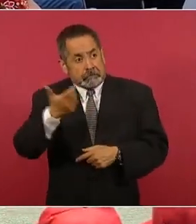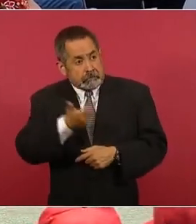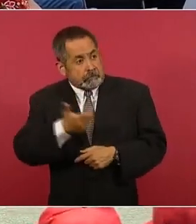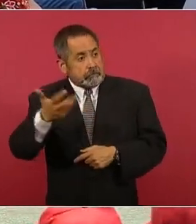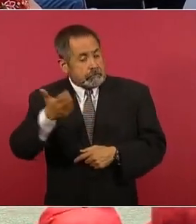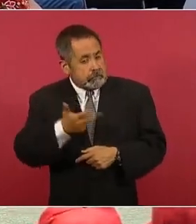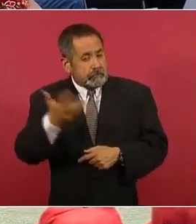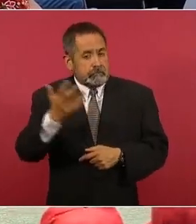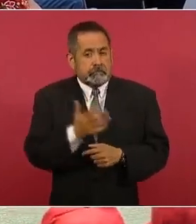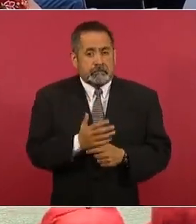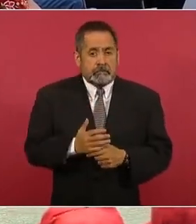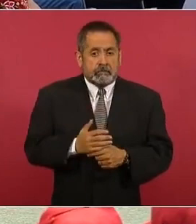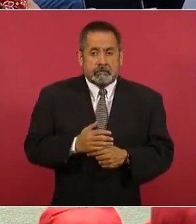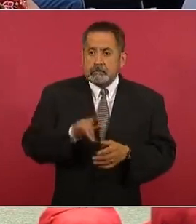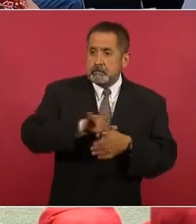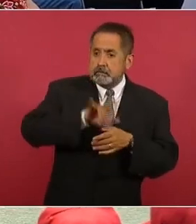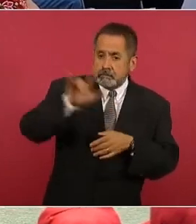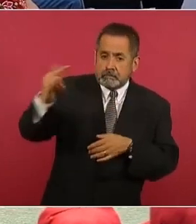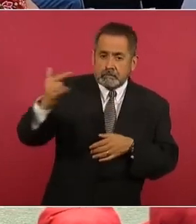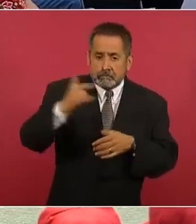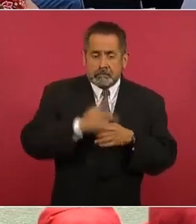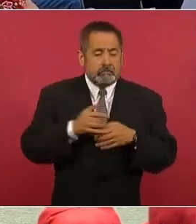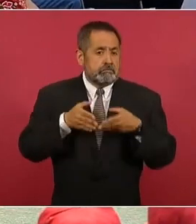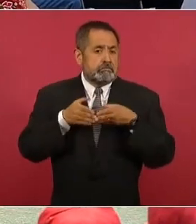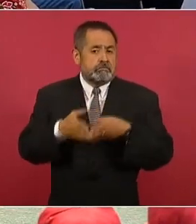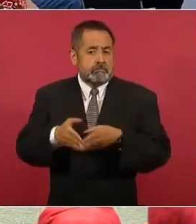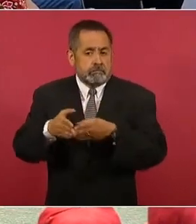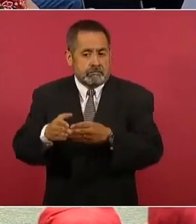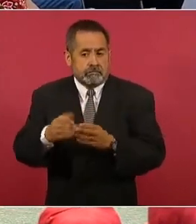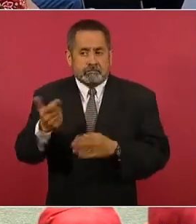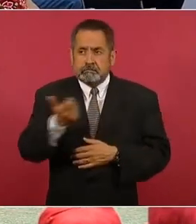el precio del transporte marítimo.